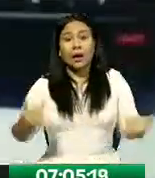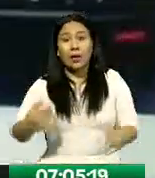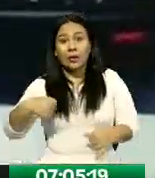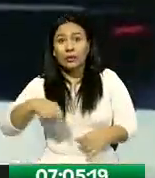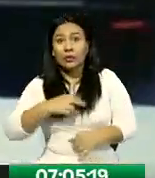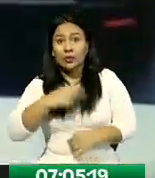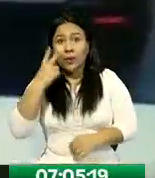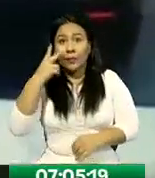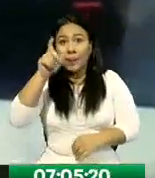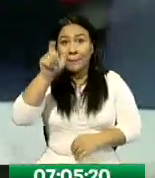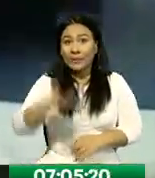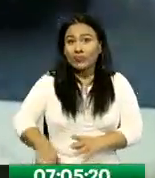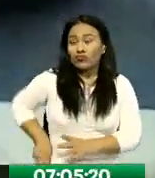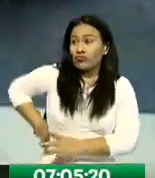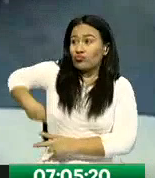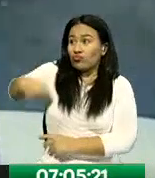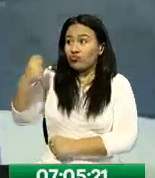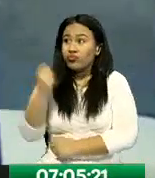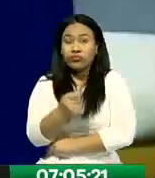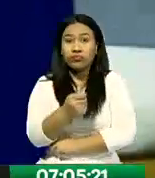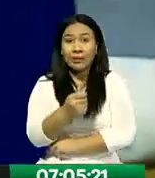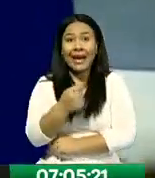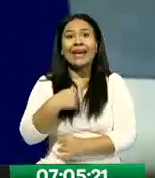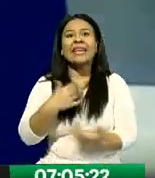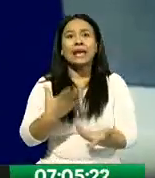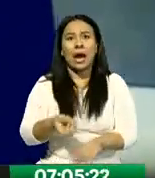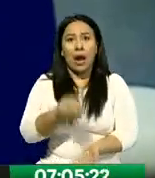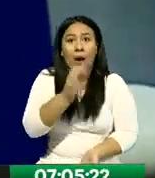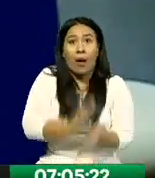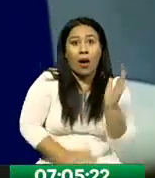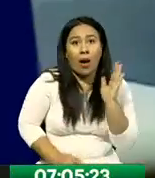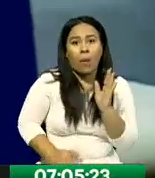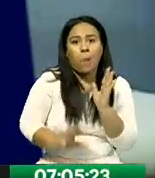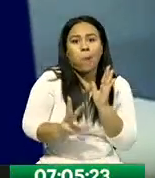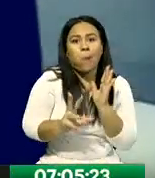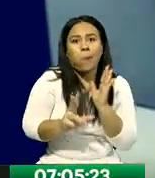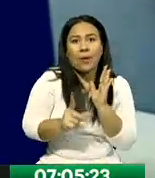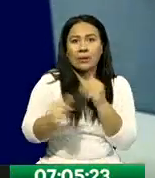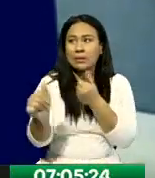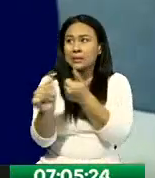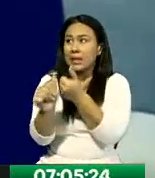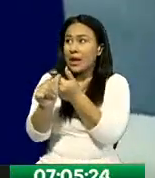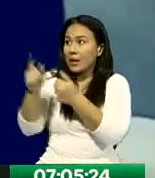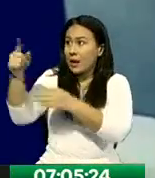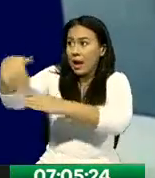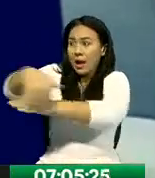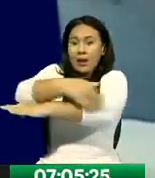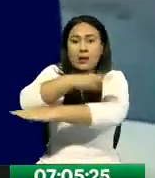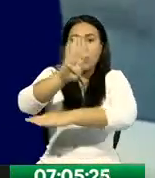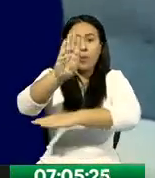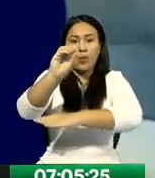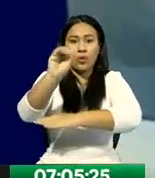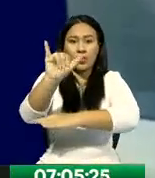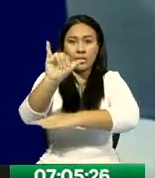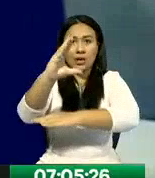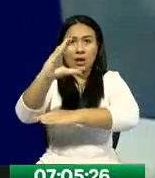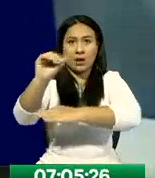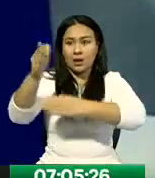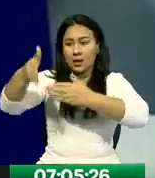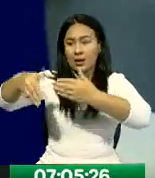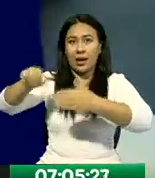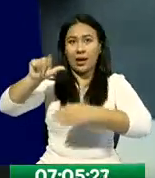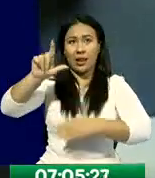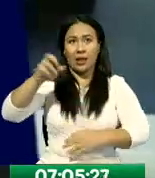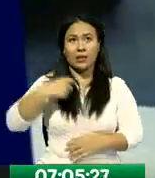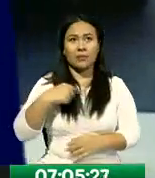este sujeto saca incluso un arma e intenta robar a un ciudadano a la altura de las calles Boyacá y Alejo Lascano. Ahí va